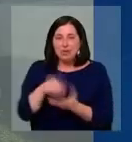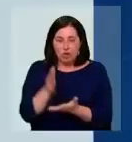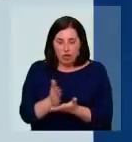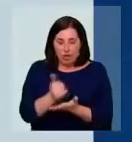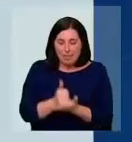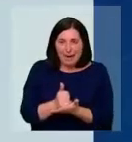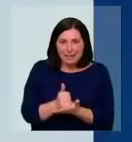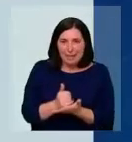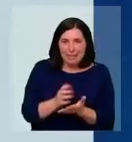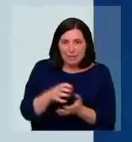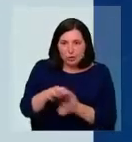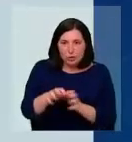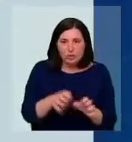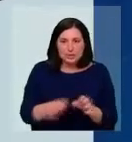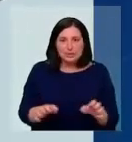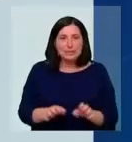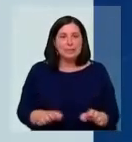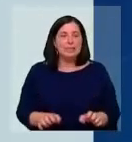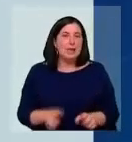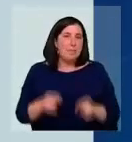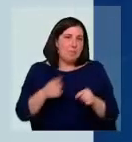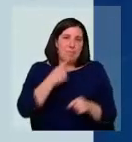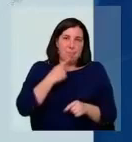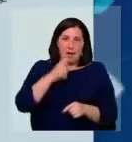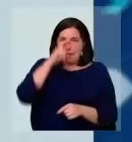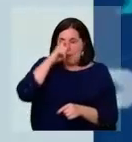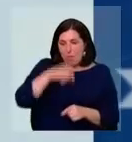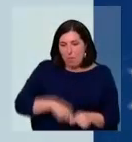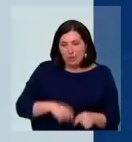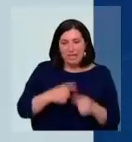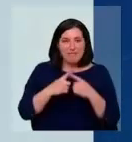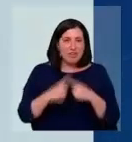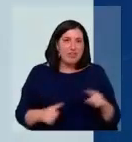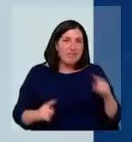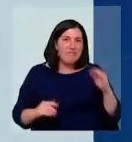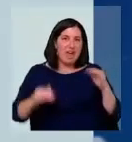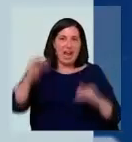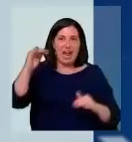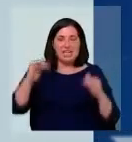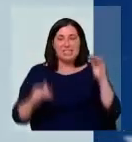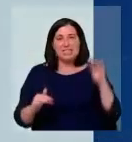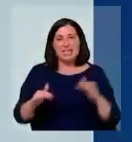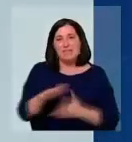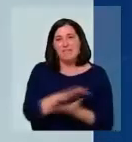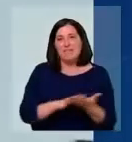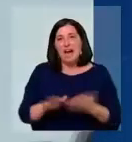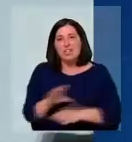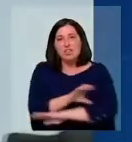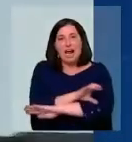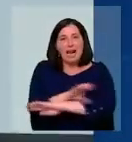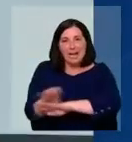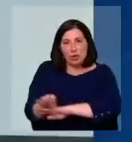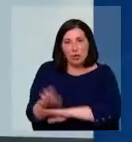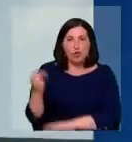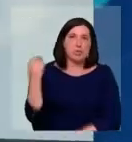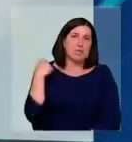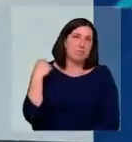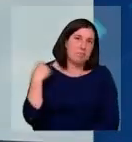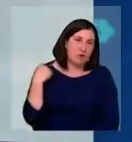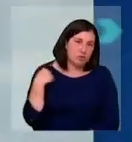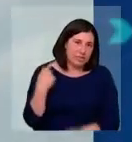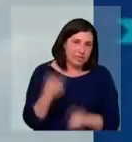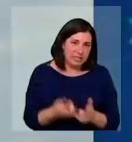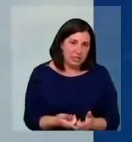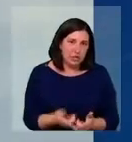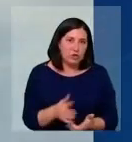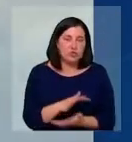de Montevideo hay diferencias entre los barrios que están más hacia la costa, digamos, Pocitos, incluso la